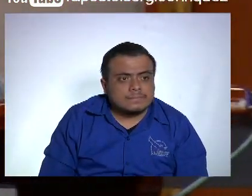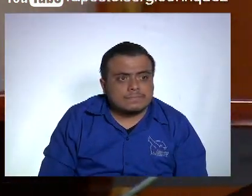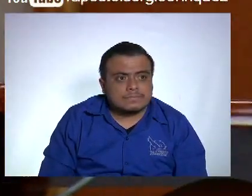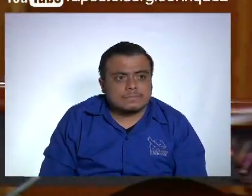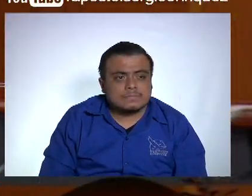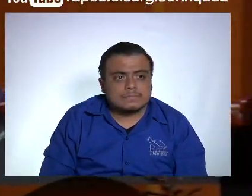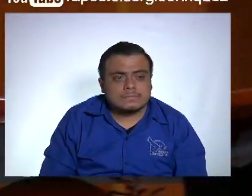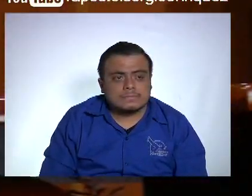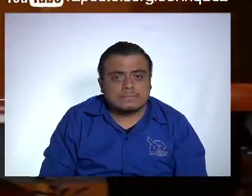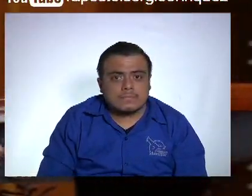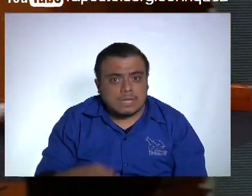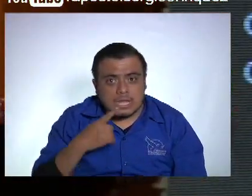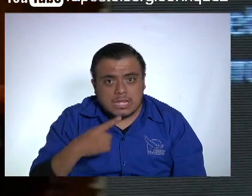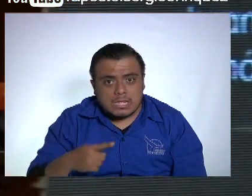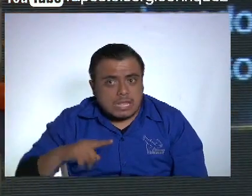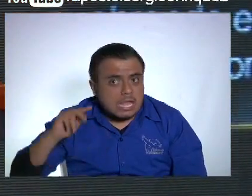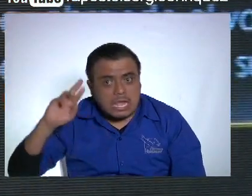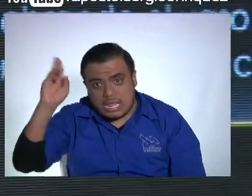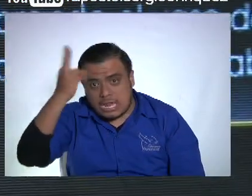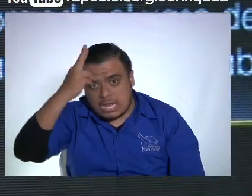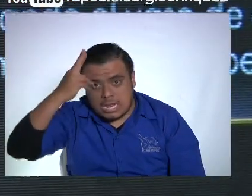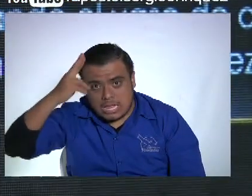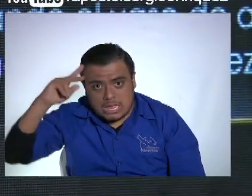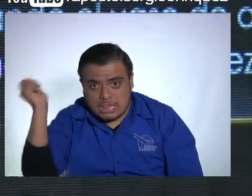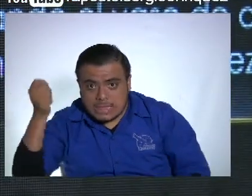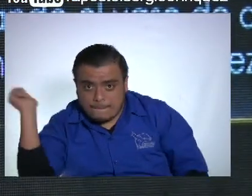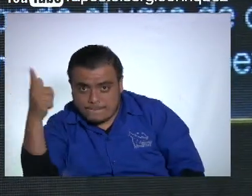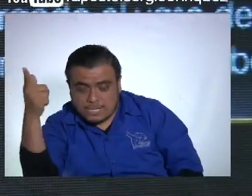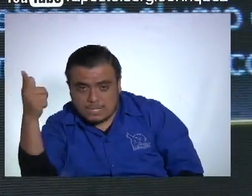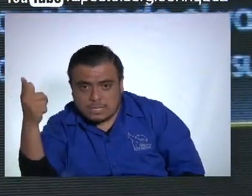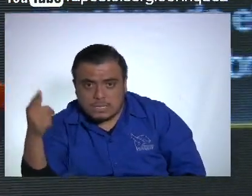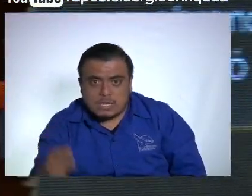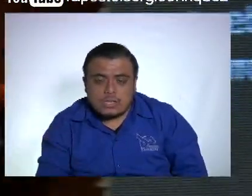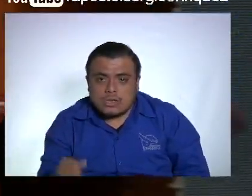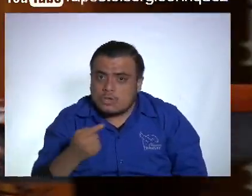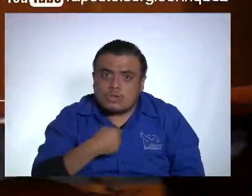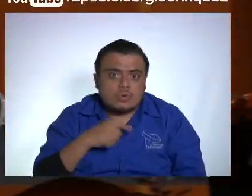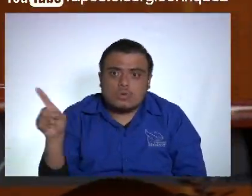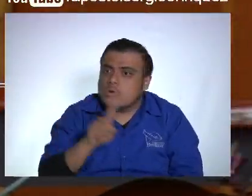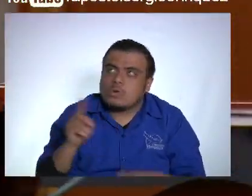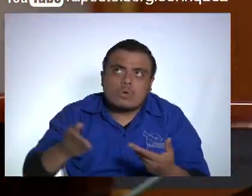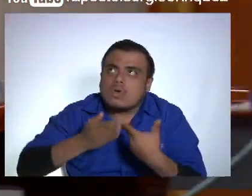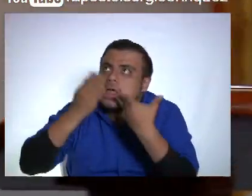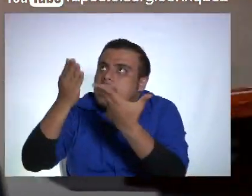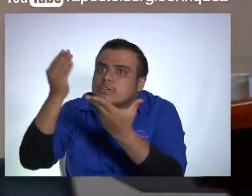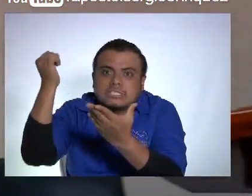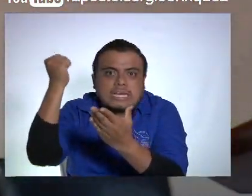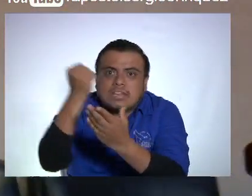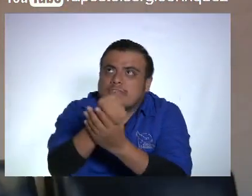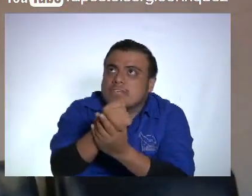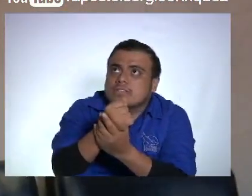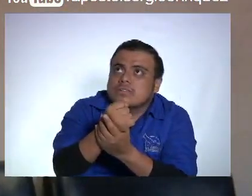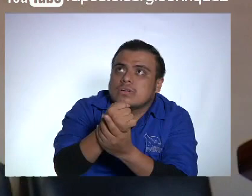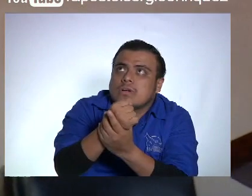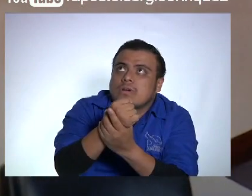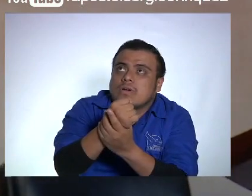Dice el rey David, dice: no ofreceré sacrificio a él que no me cueste nada.